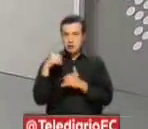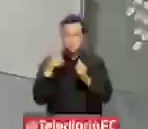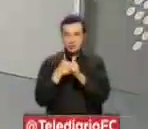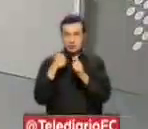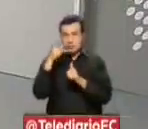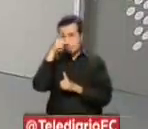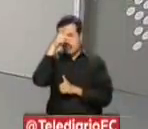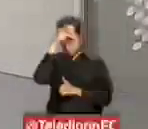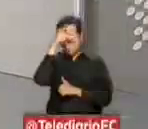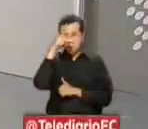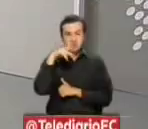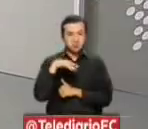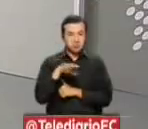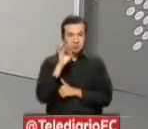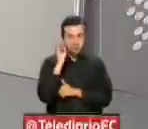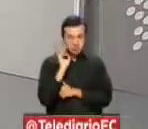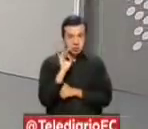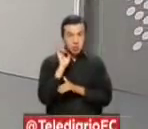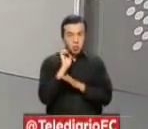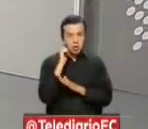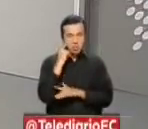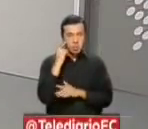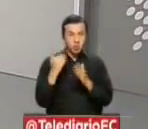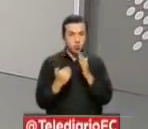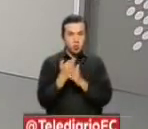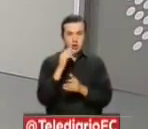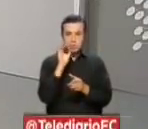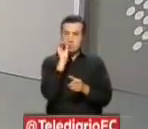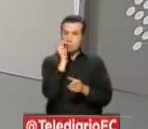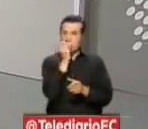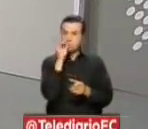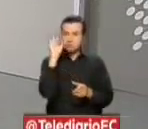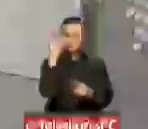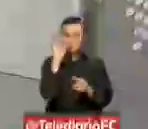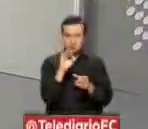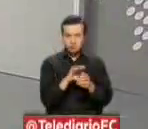fue descubierto en nuestro país.